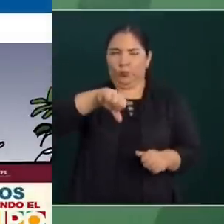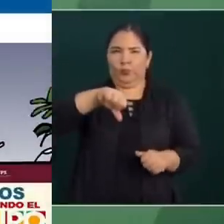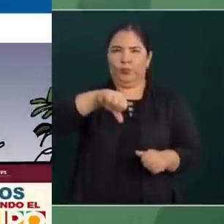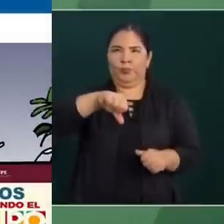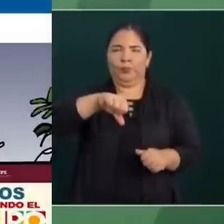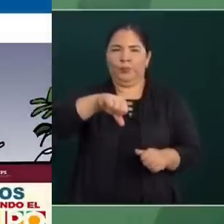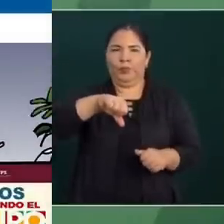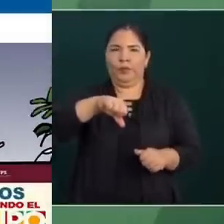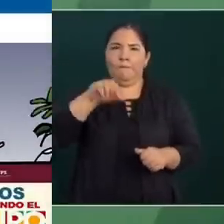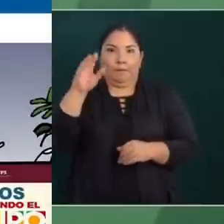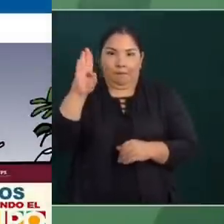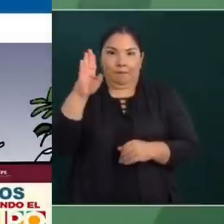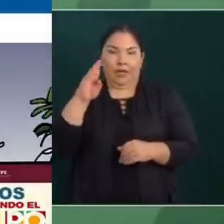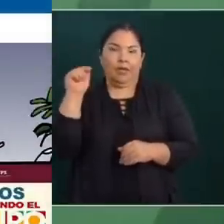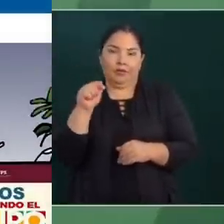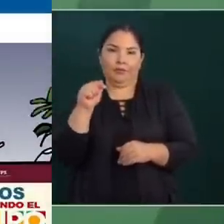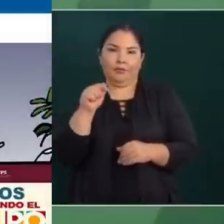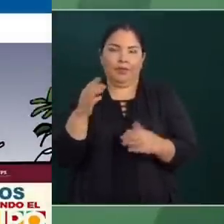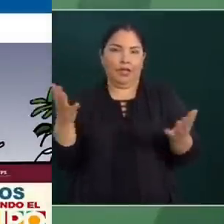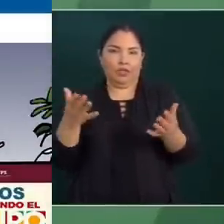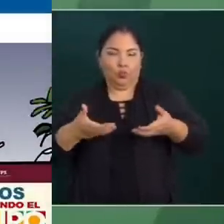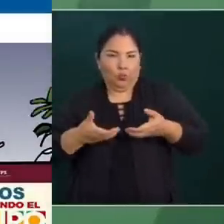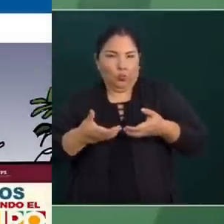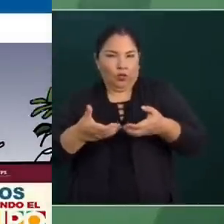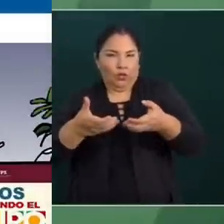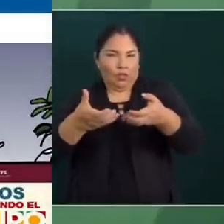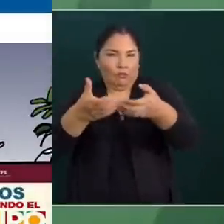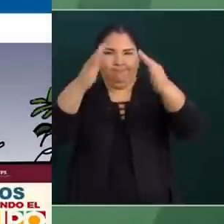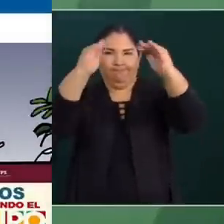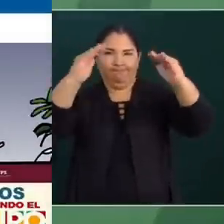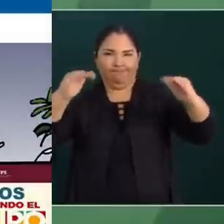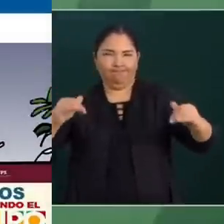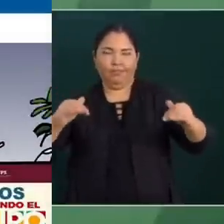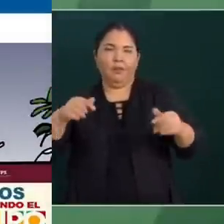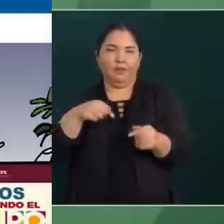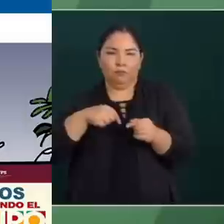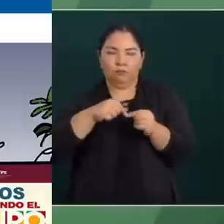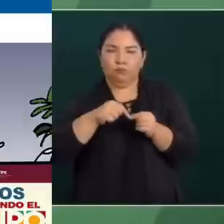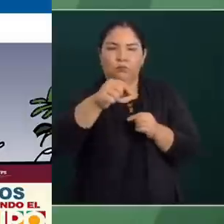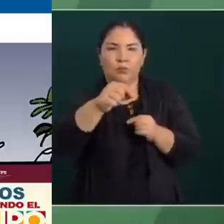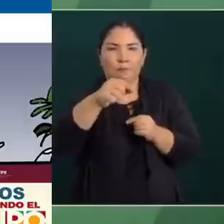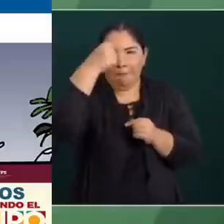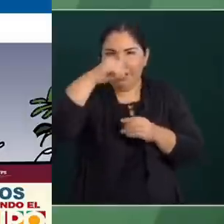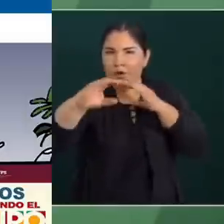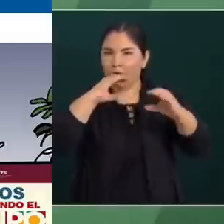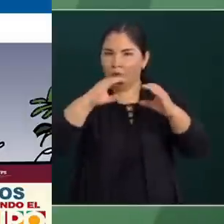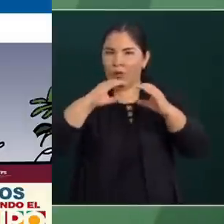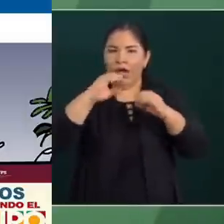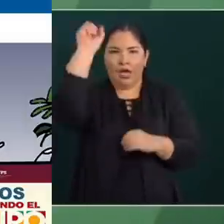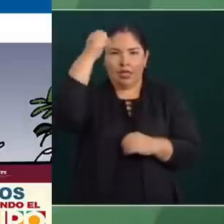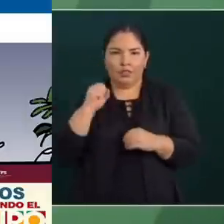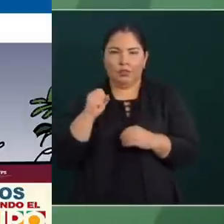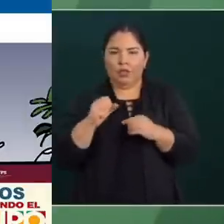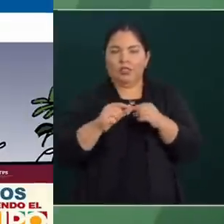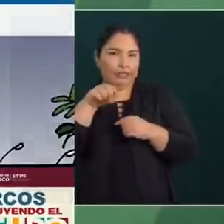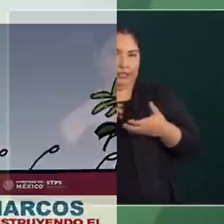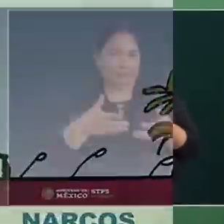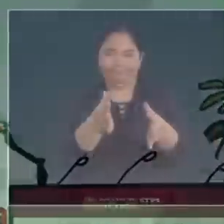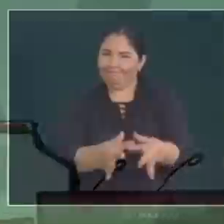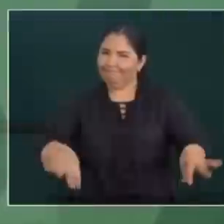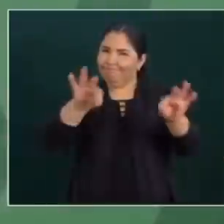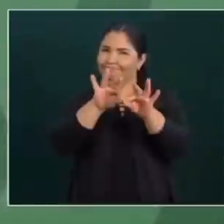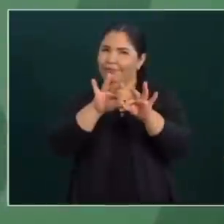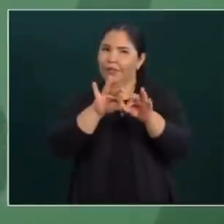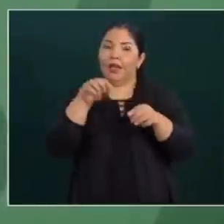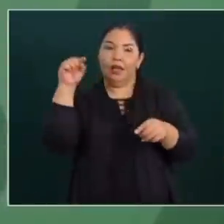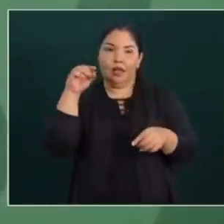Badiraguato. Se está haciendo un camino, toda la sierra, para comunicar a Sinaloa con Chihuahua. Y